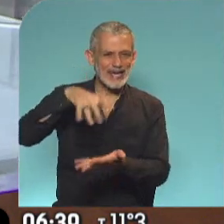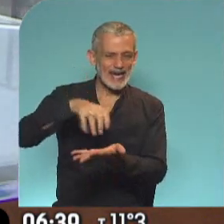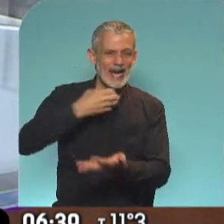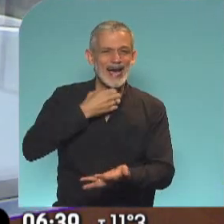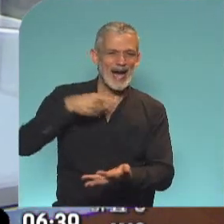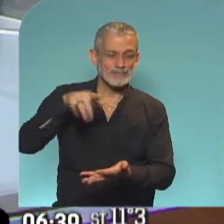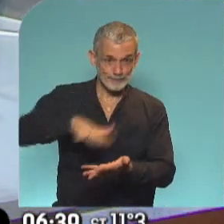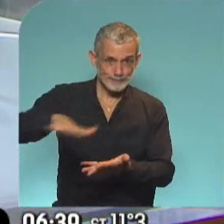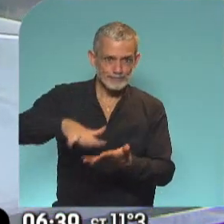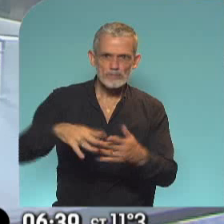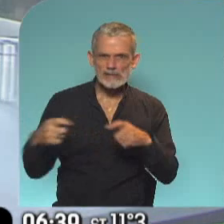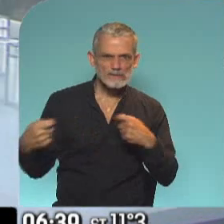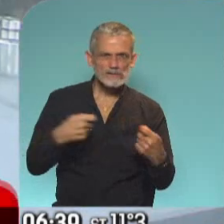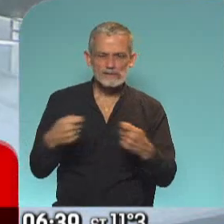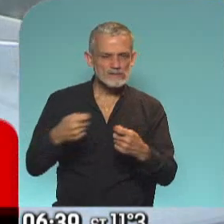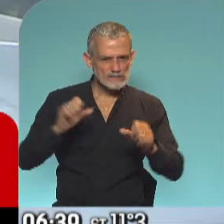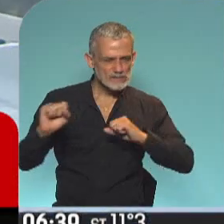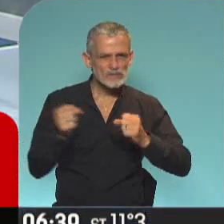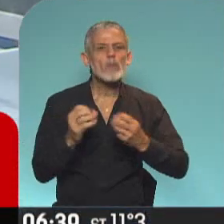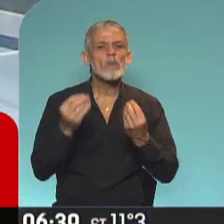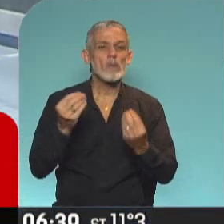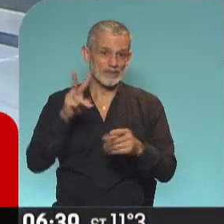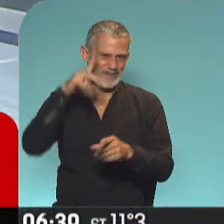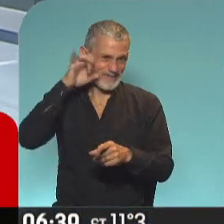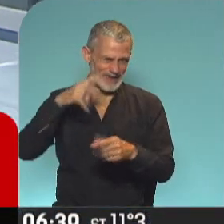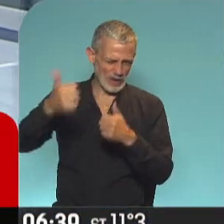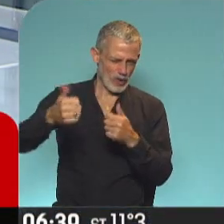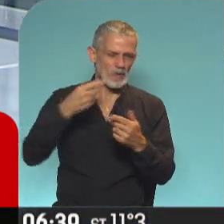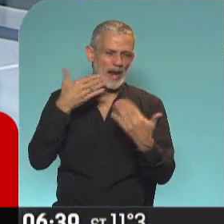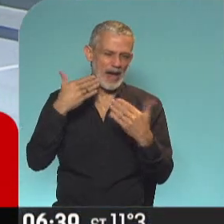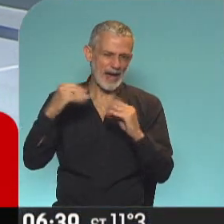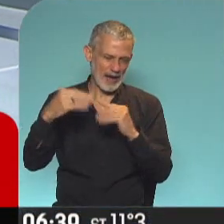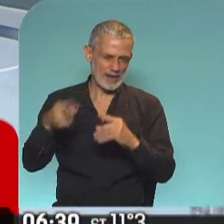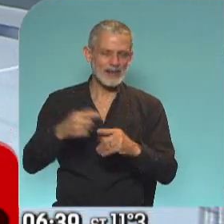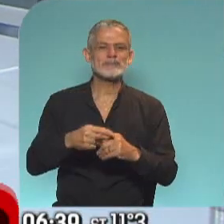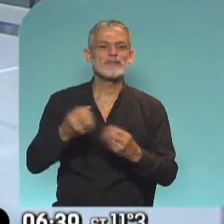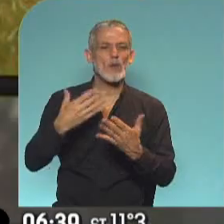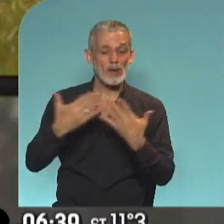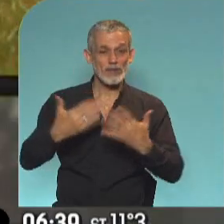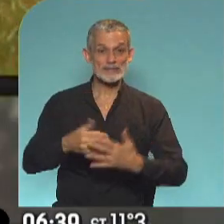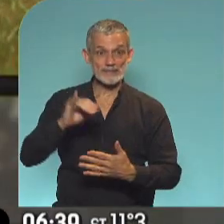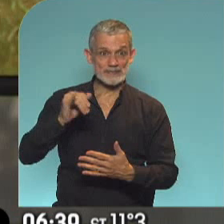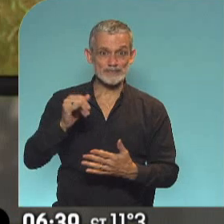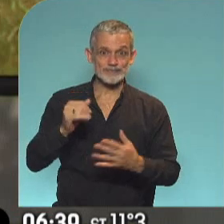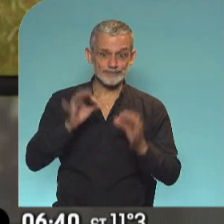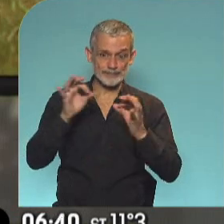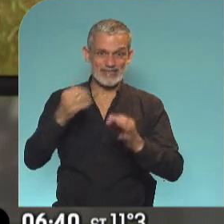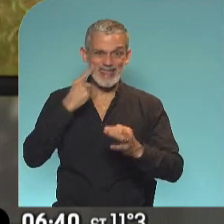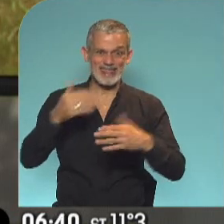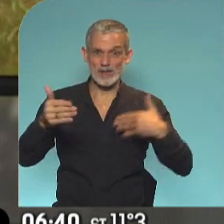una tensión extrema en el lugar porque, bueno, estamos con Vero Urolabeitia para tratar el tema. ¿Qué tal, Vero? Buen día. ¿Qué tal, Silvia? Y bueno, finalmente llegó el